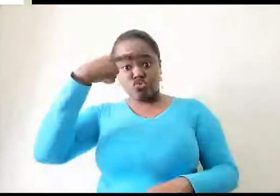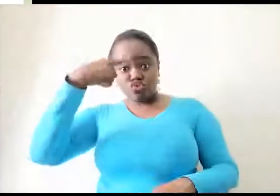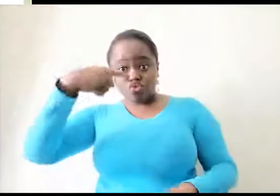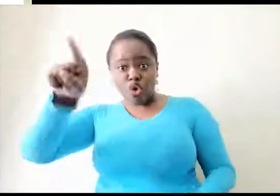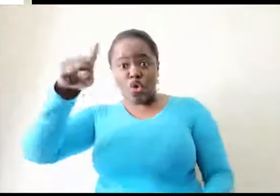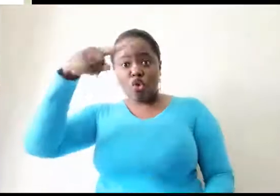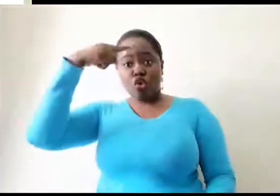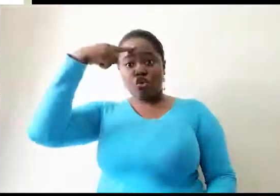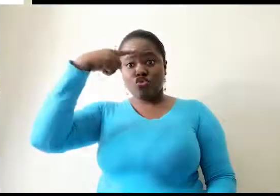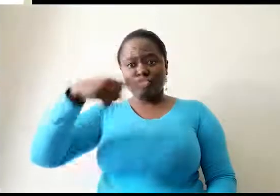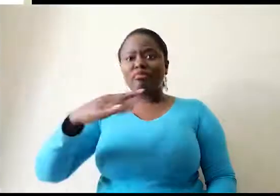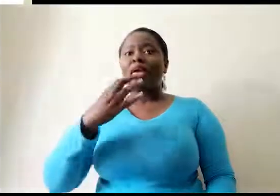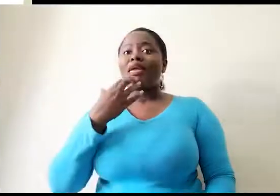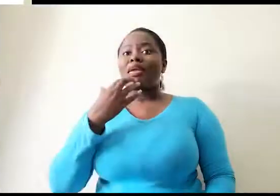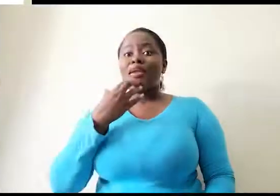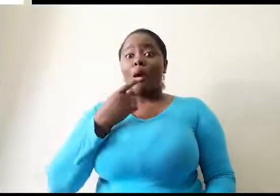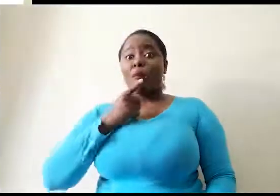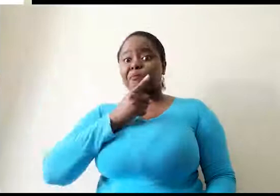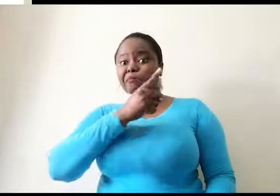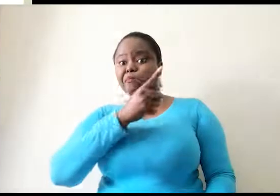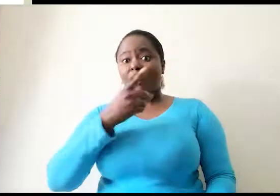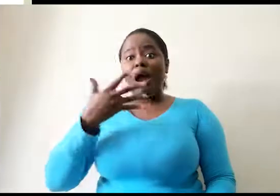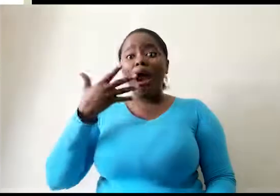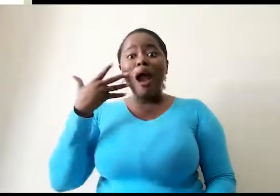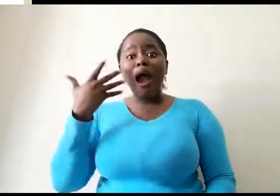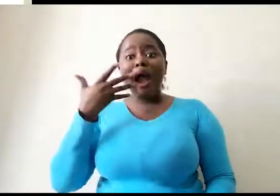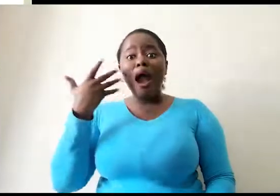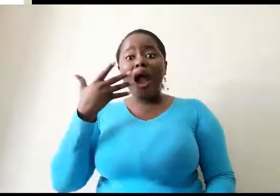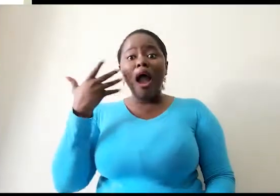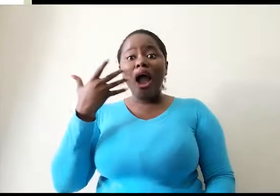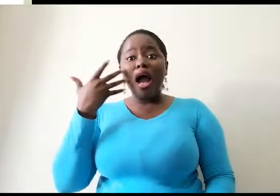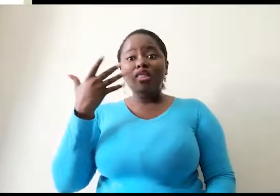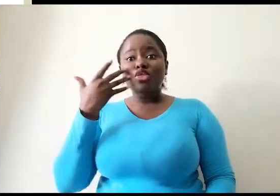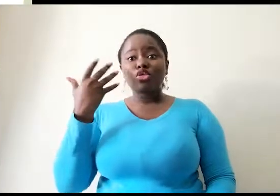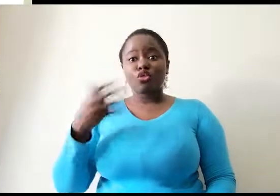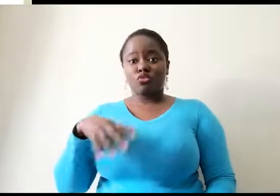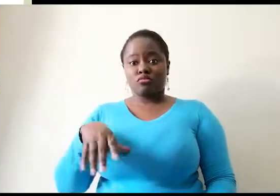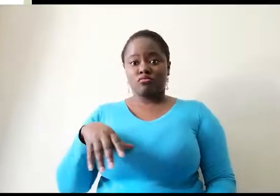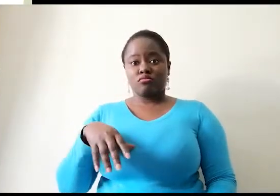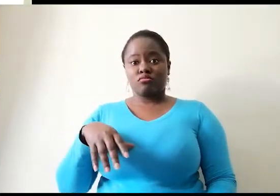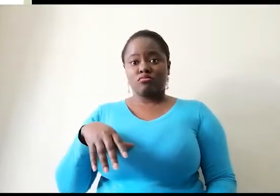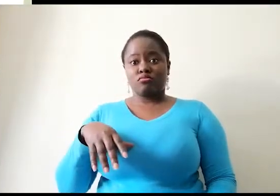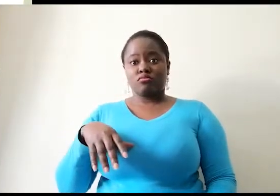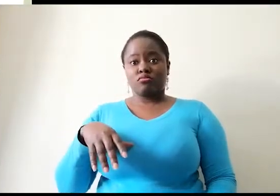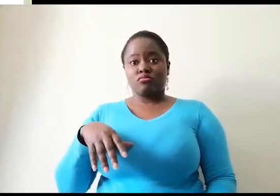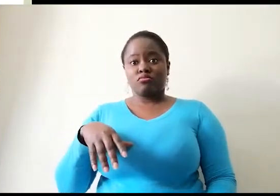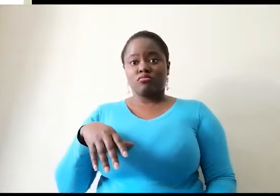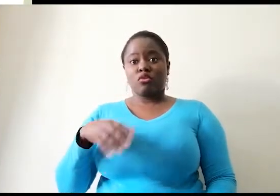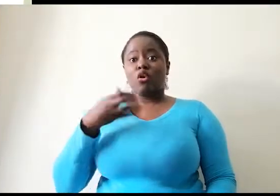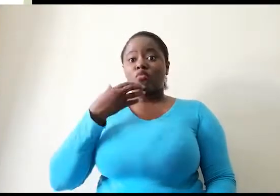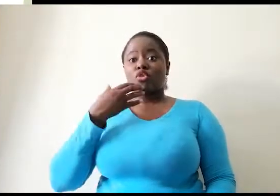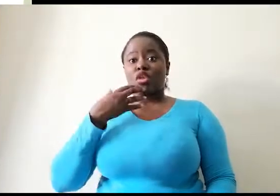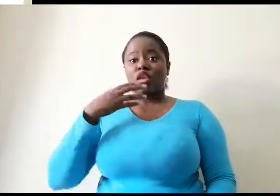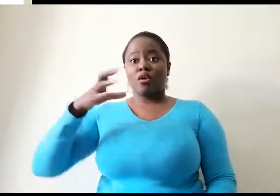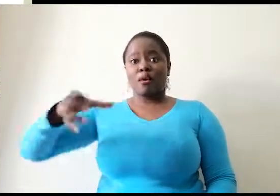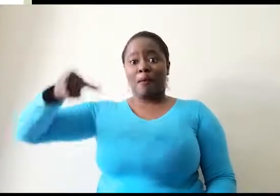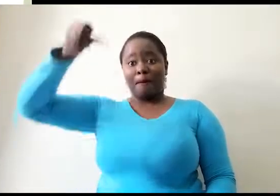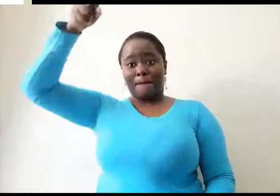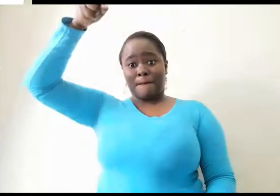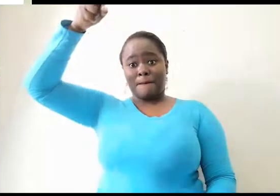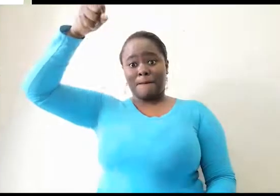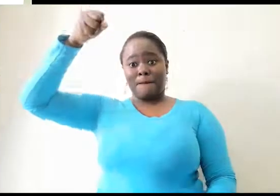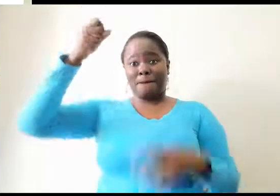azar. Aquí vemos un ejemplo. El gato, si uno lo desprende cogido de las patas hacia